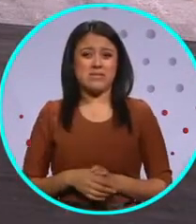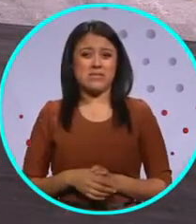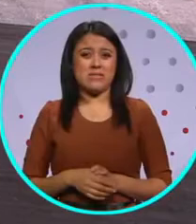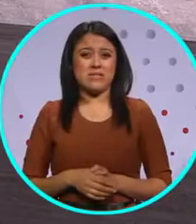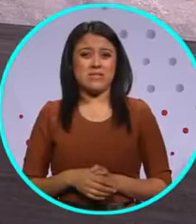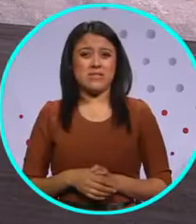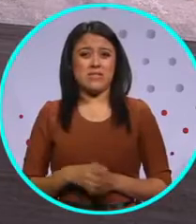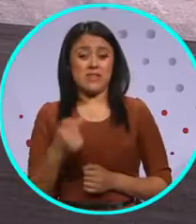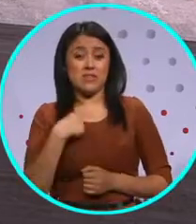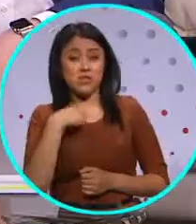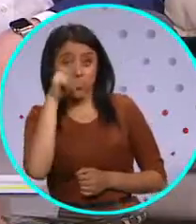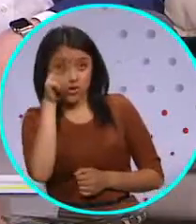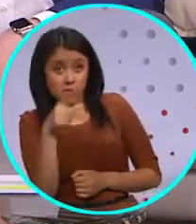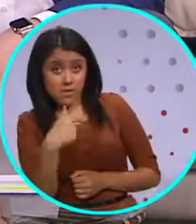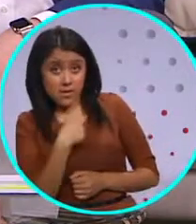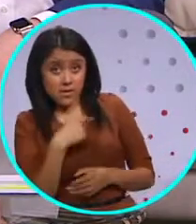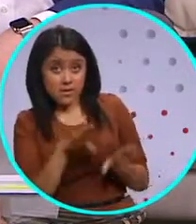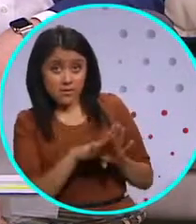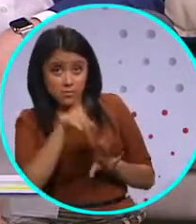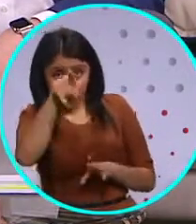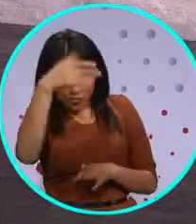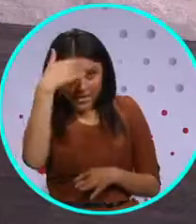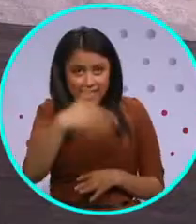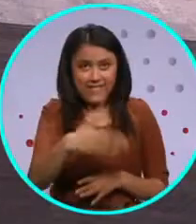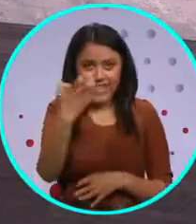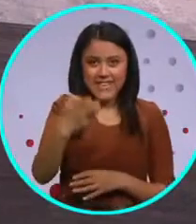y dicen que yo me aviento las chinas